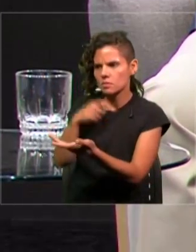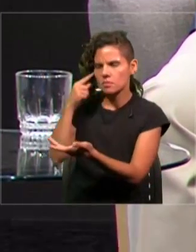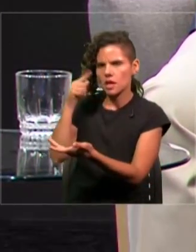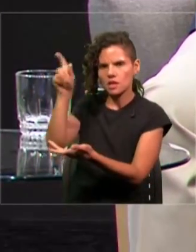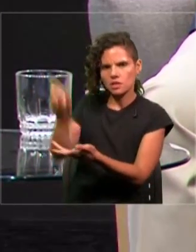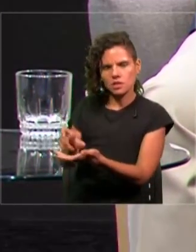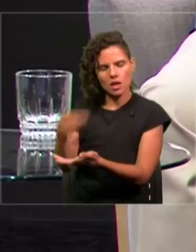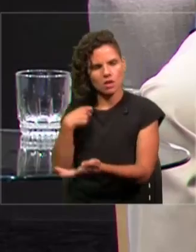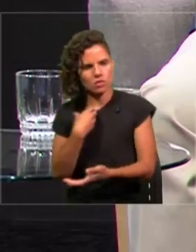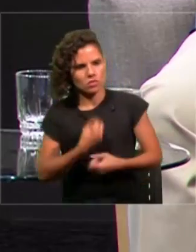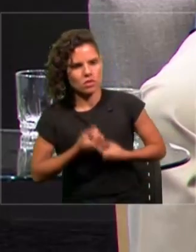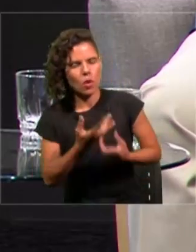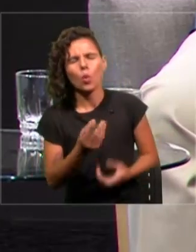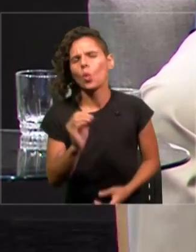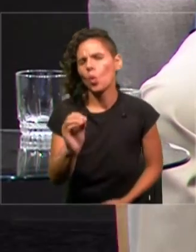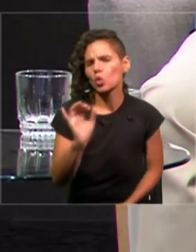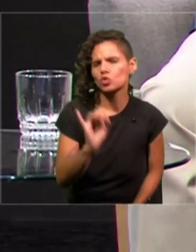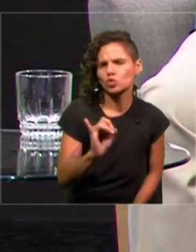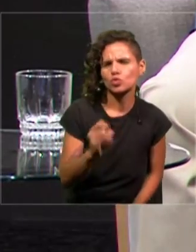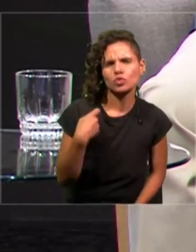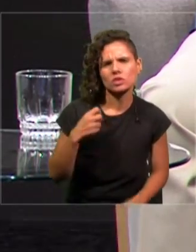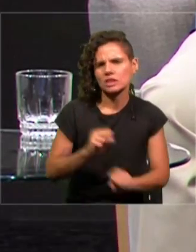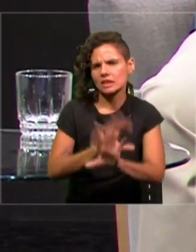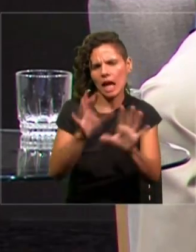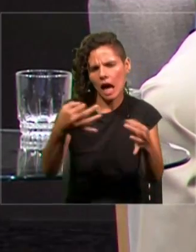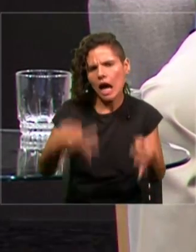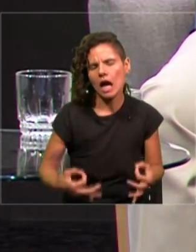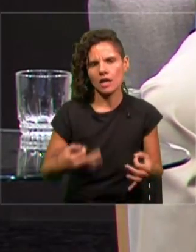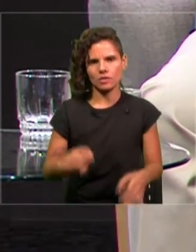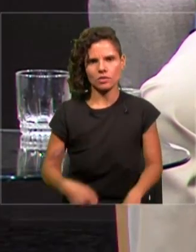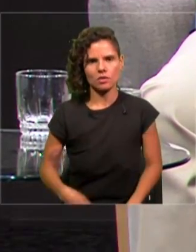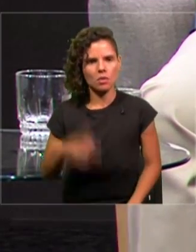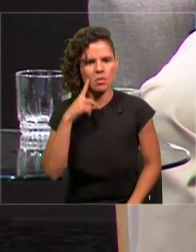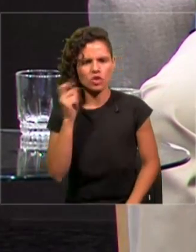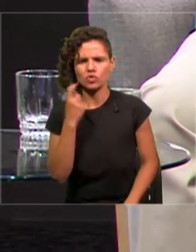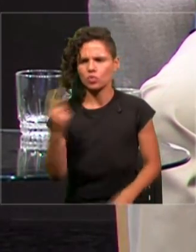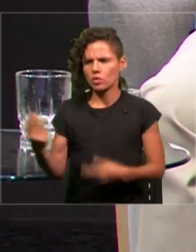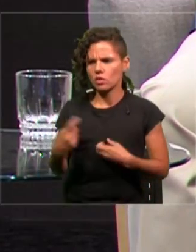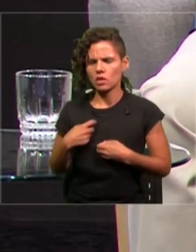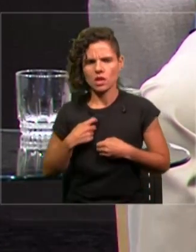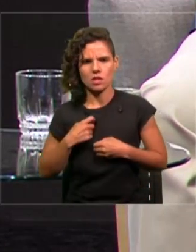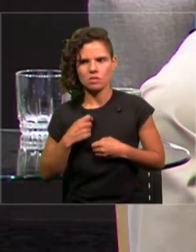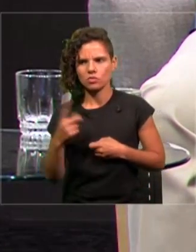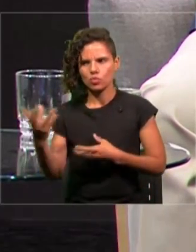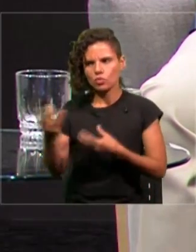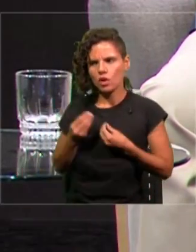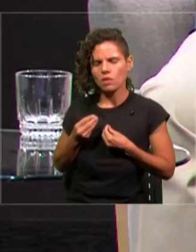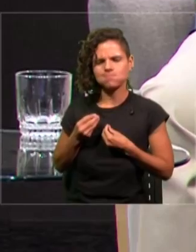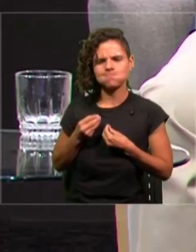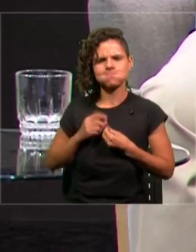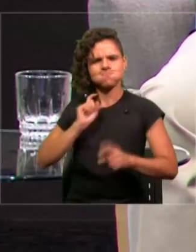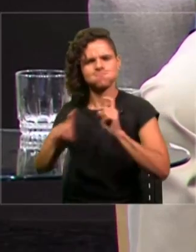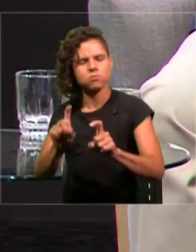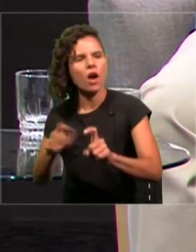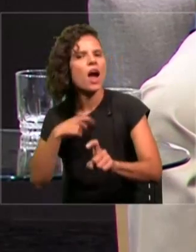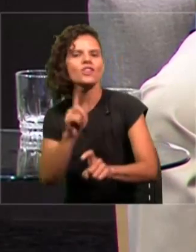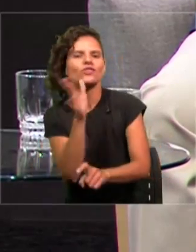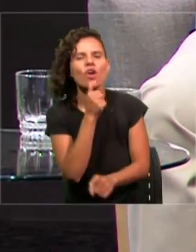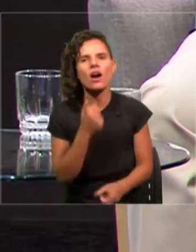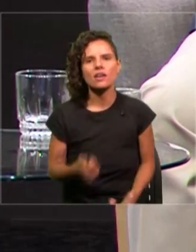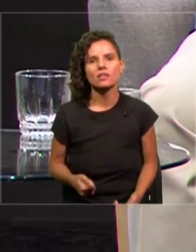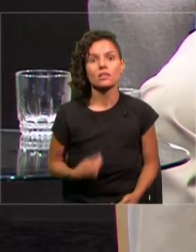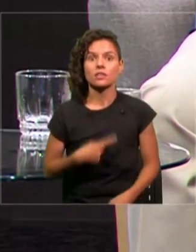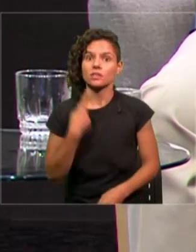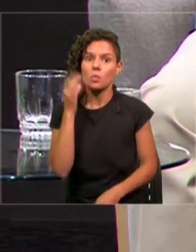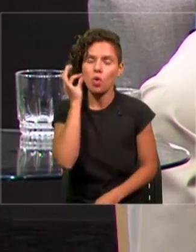qué objetivo. Y si la semana siguiente criticaste a otro sector, oye, no, este gallo no es nada objetivo. Esta niña, no, uff. Aparte, si eres